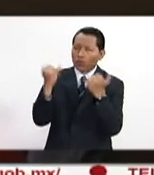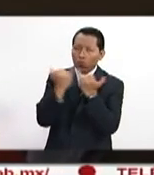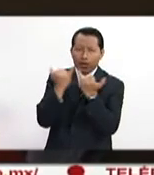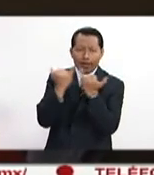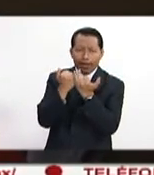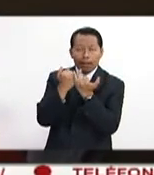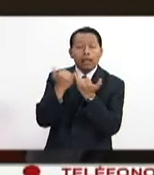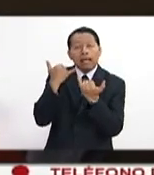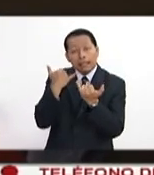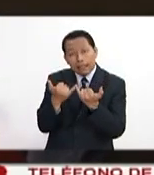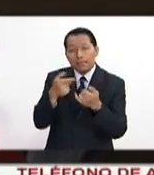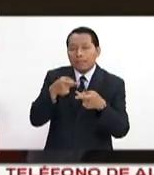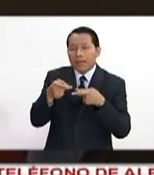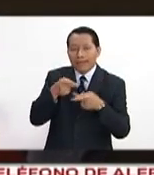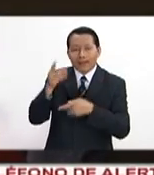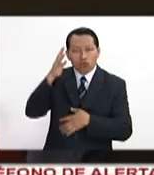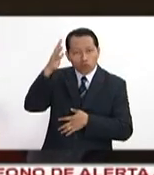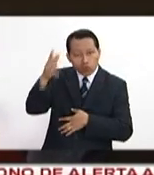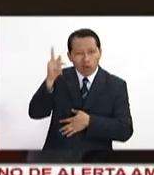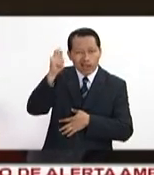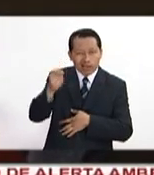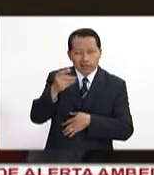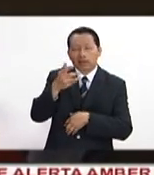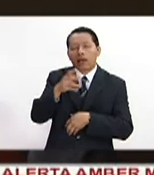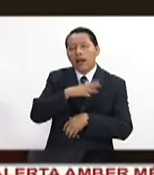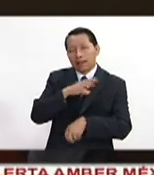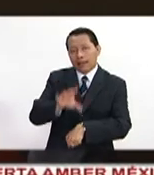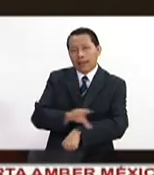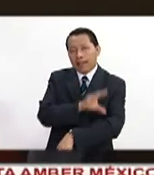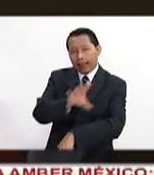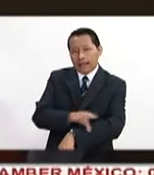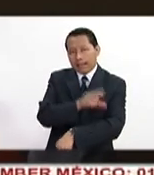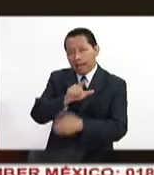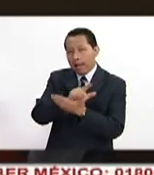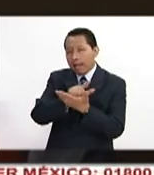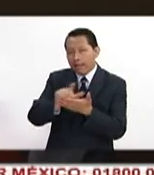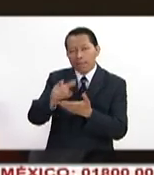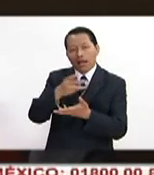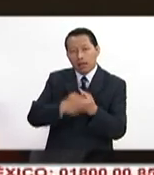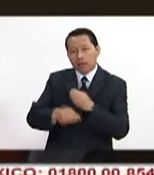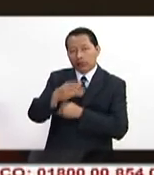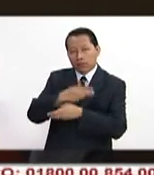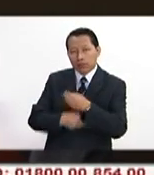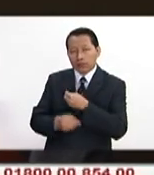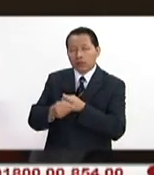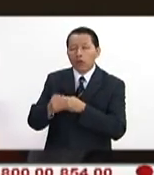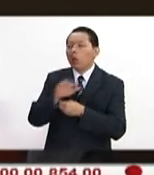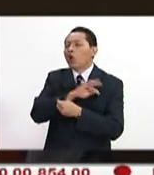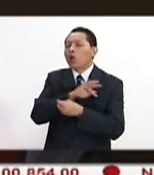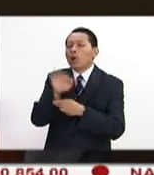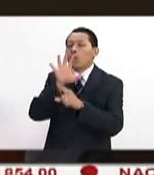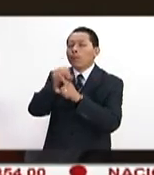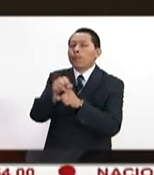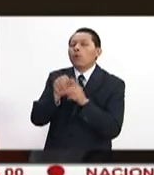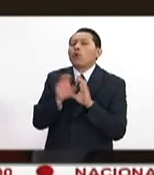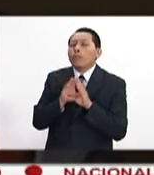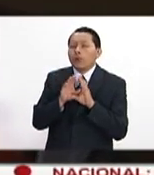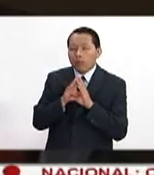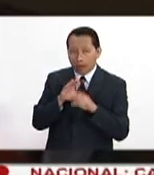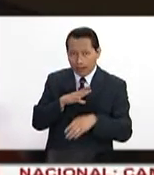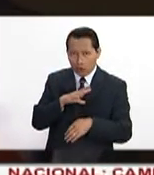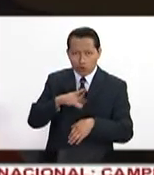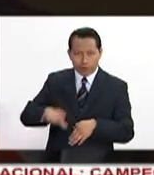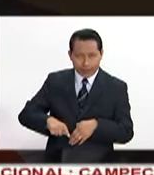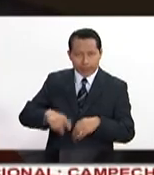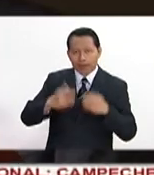el futuro, el de las energías limpias. Para lograrlo, gobierno, industria, sector financiero,